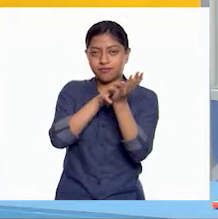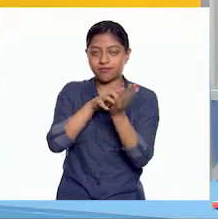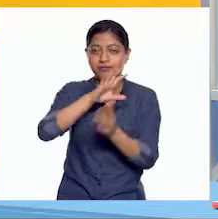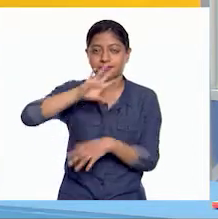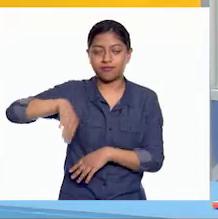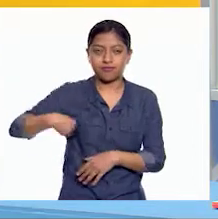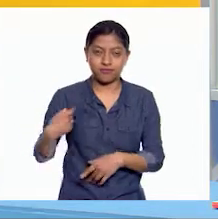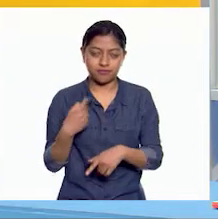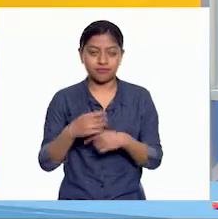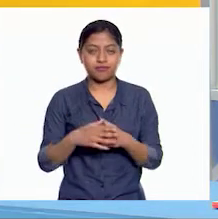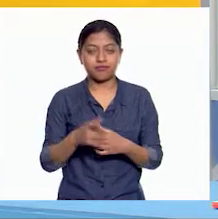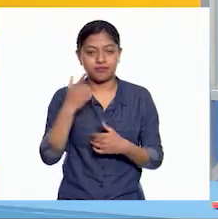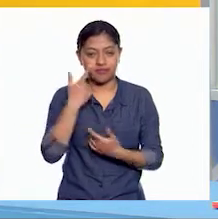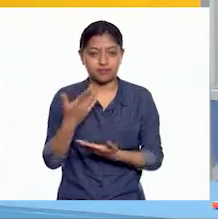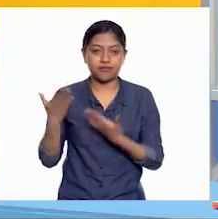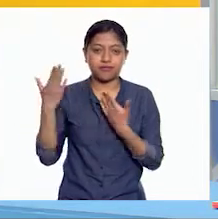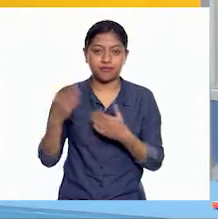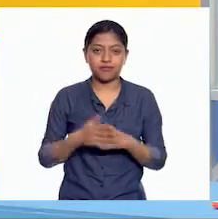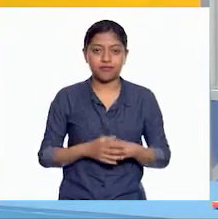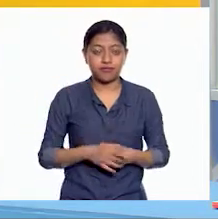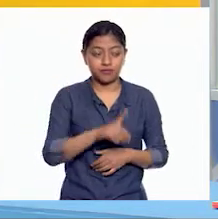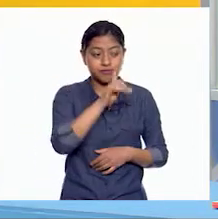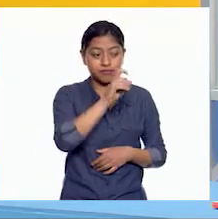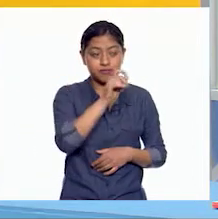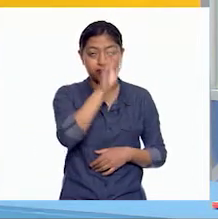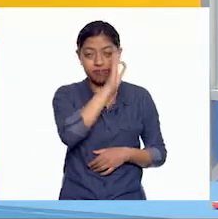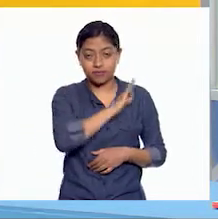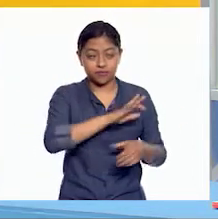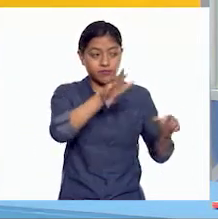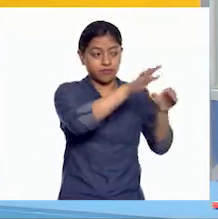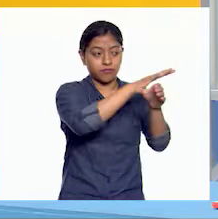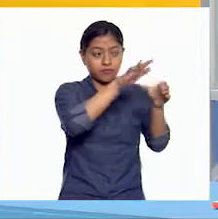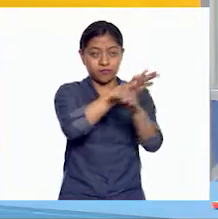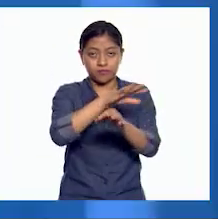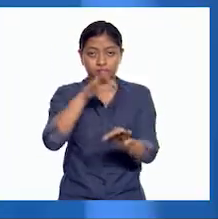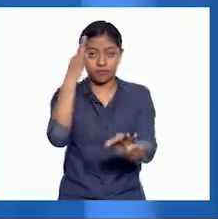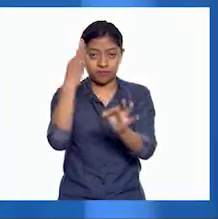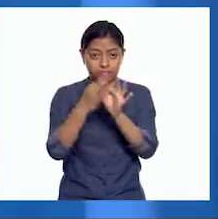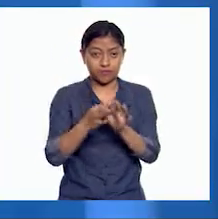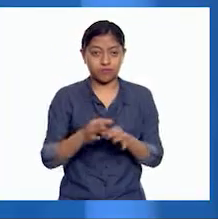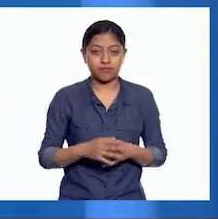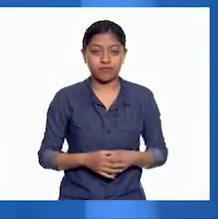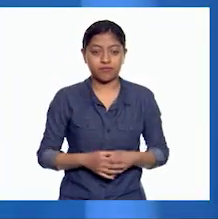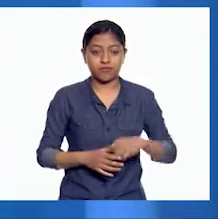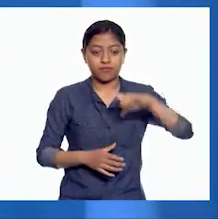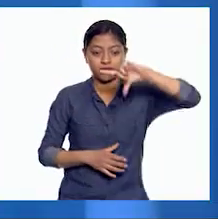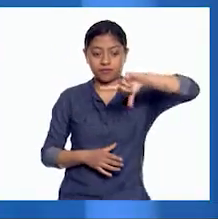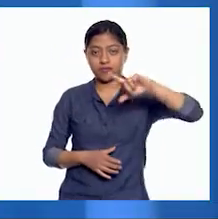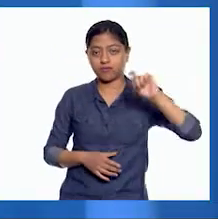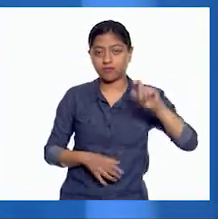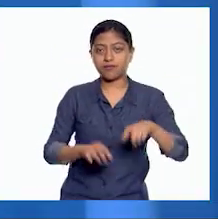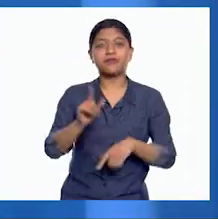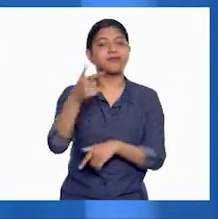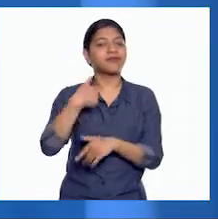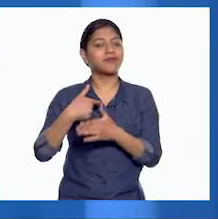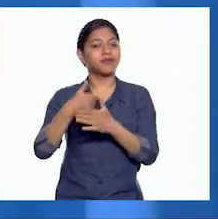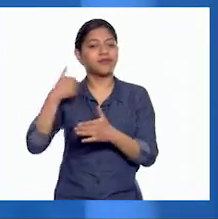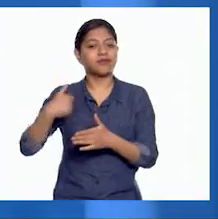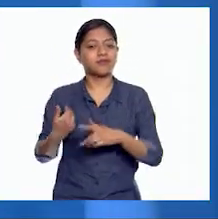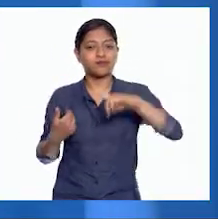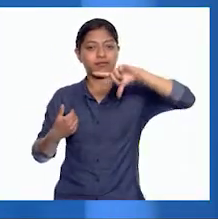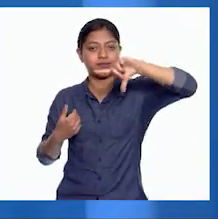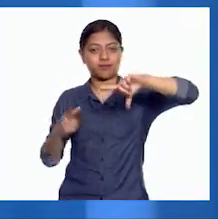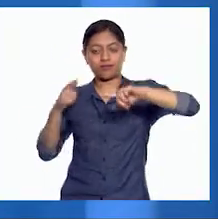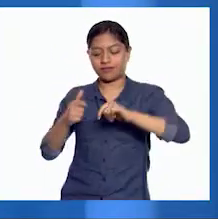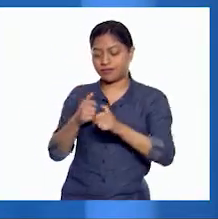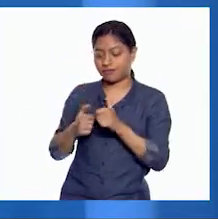Pero veamos si un garrafón de 20 litros nos sirve para los dos líquidos. Ah, pues yo estaba aquí haciendo las divisiones con la